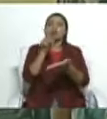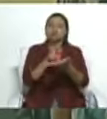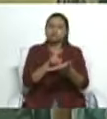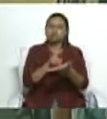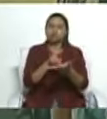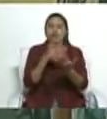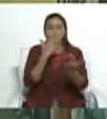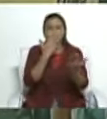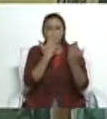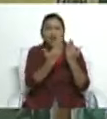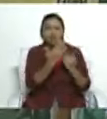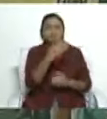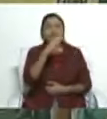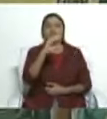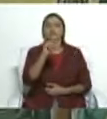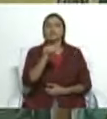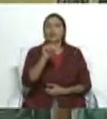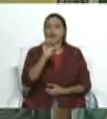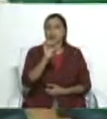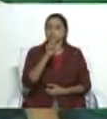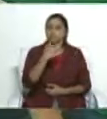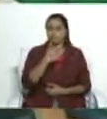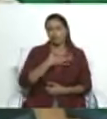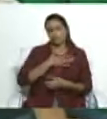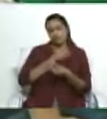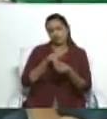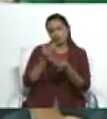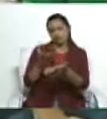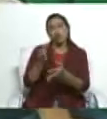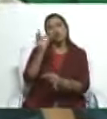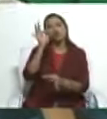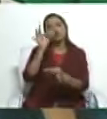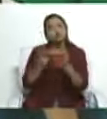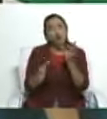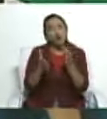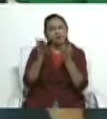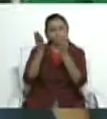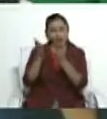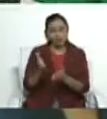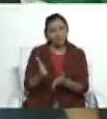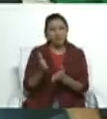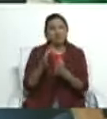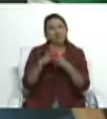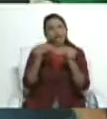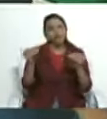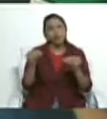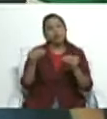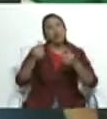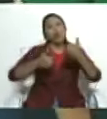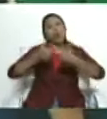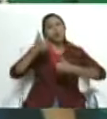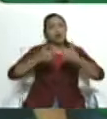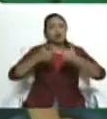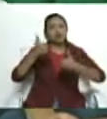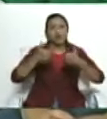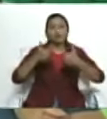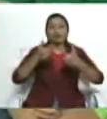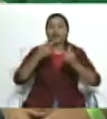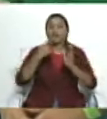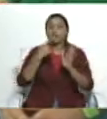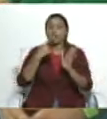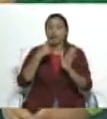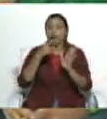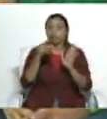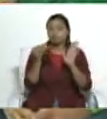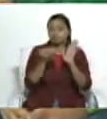Nacional Electoral, deseándole pues suerte a usted y a todos los candidatos que están apegados a la normativa legal de